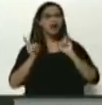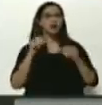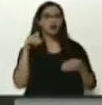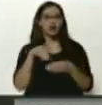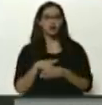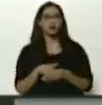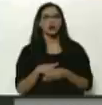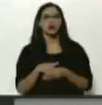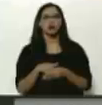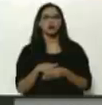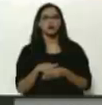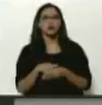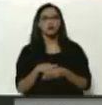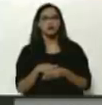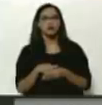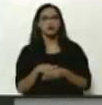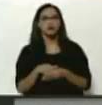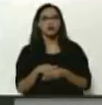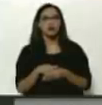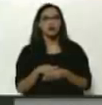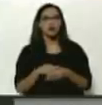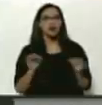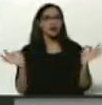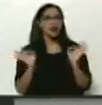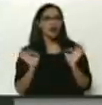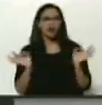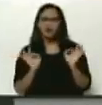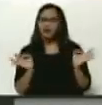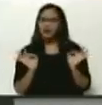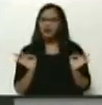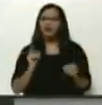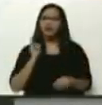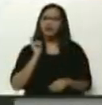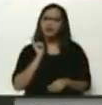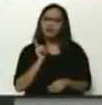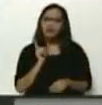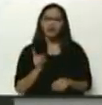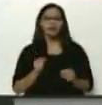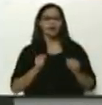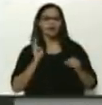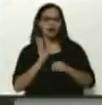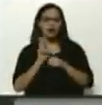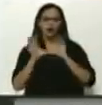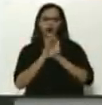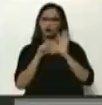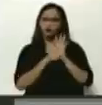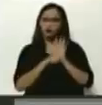algunas electoreras, aquí nadie va a violar la Constitución. Nadie va a vender el país.